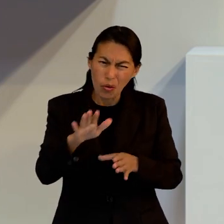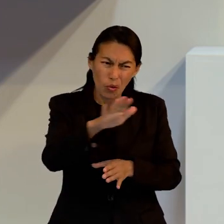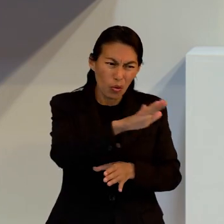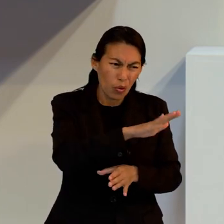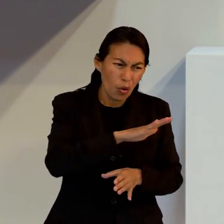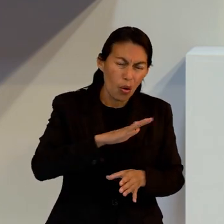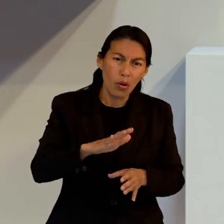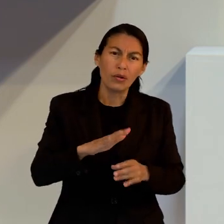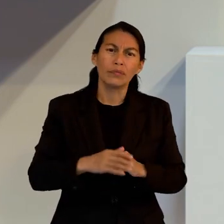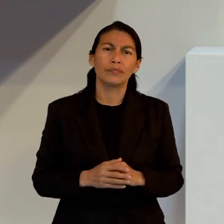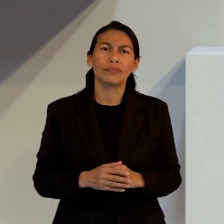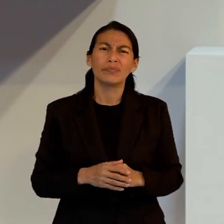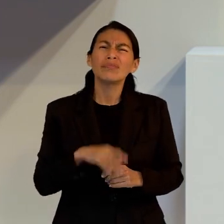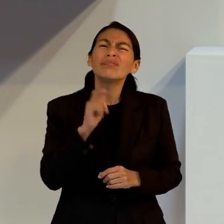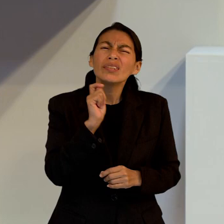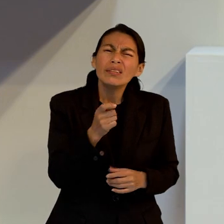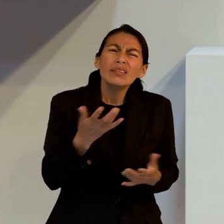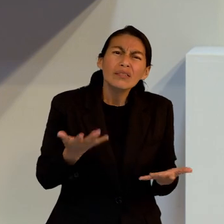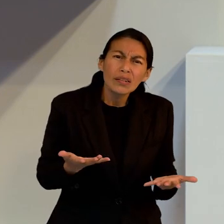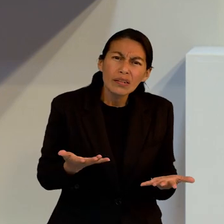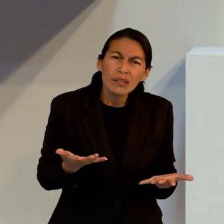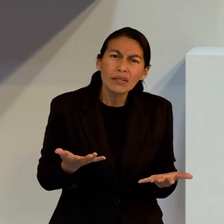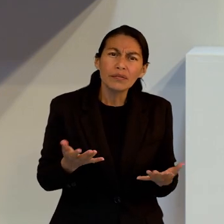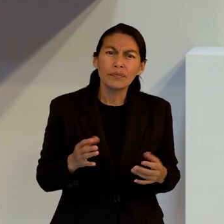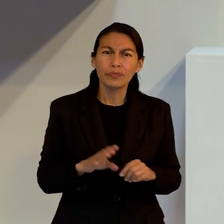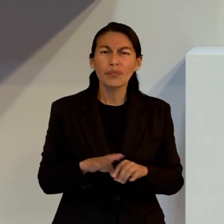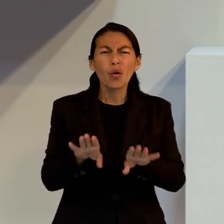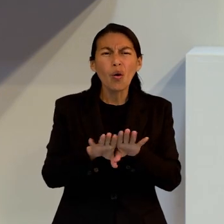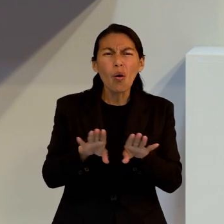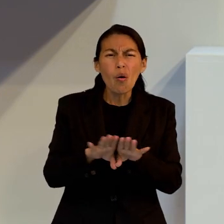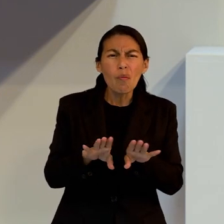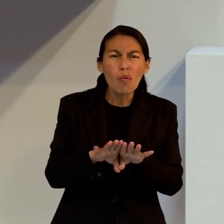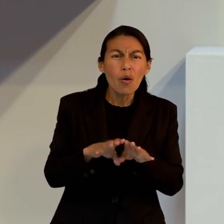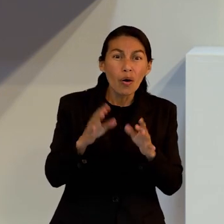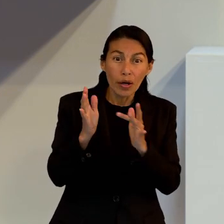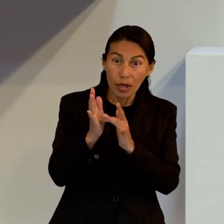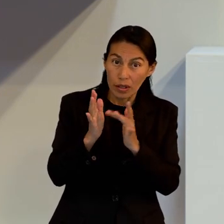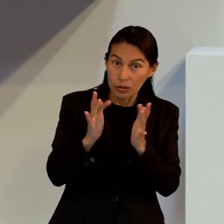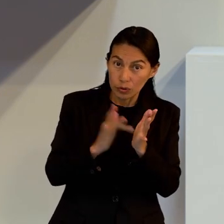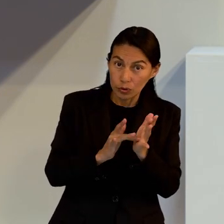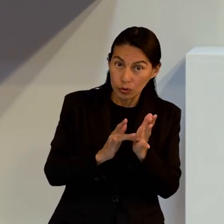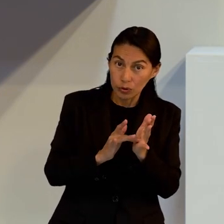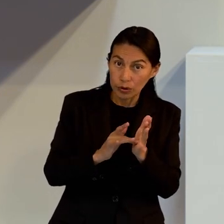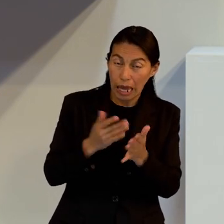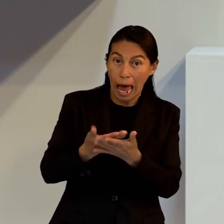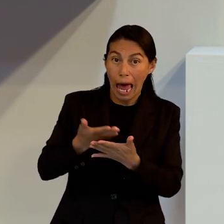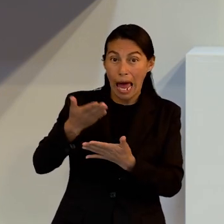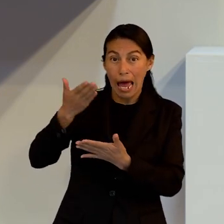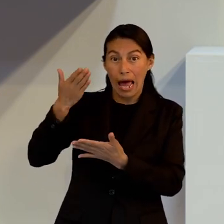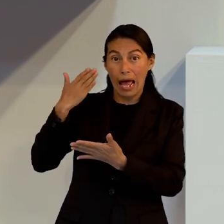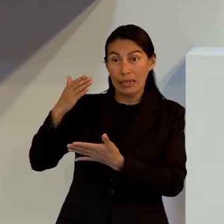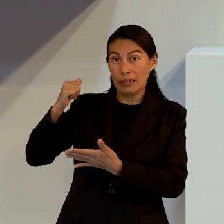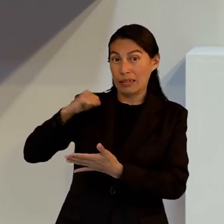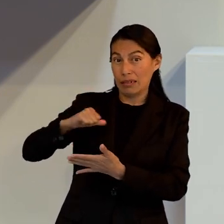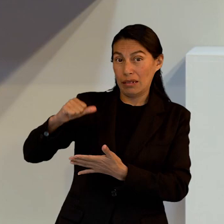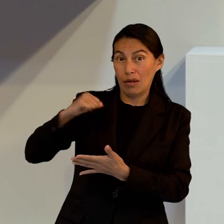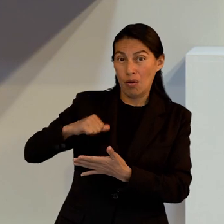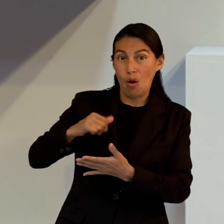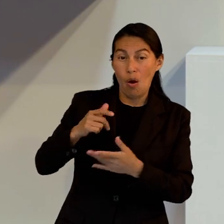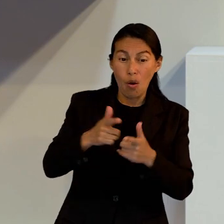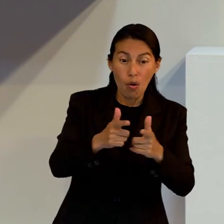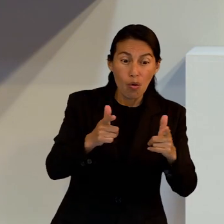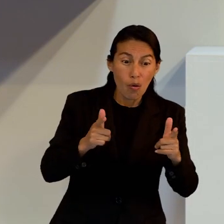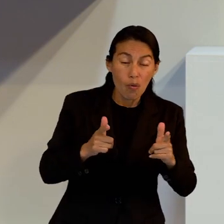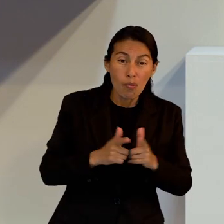esta peregrinación cuál fue el propósito entonces de la peregrinación del antiguo israel y como esto se